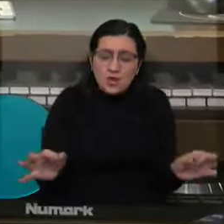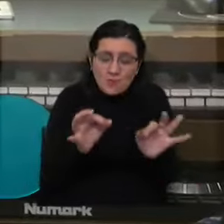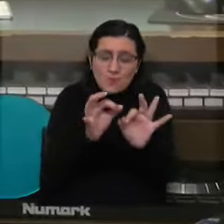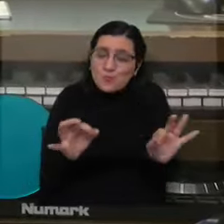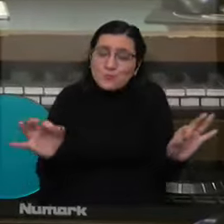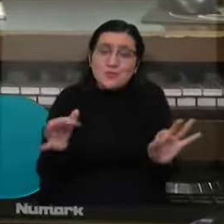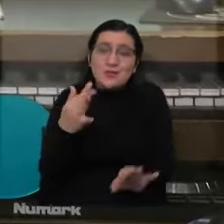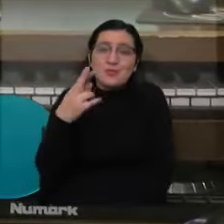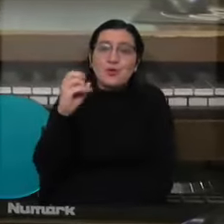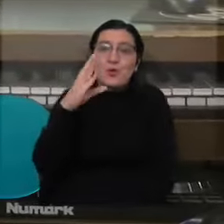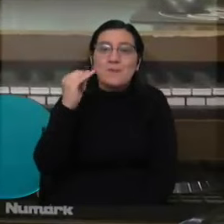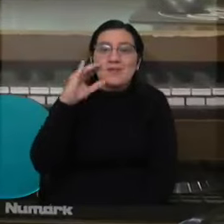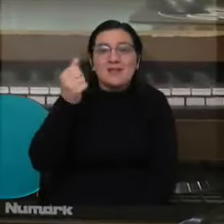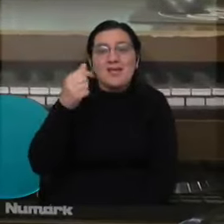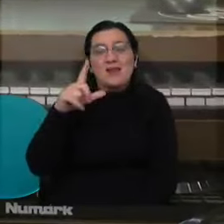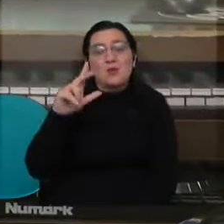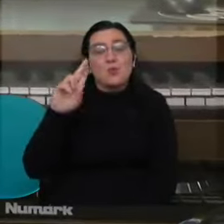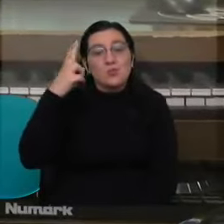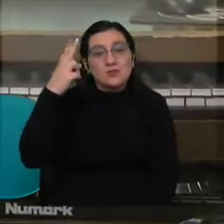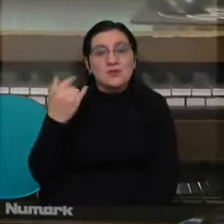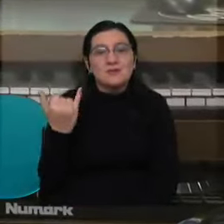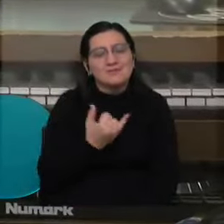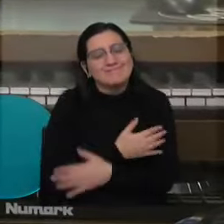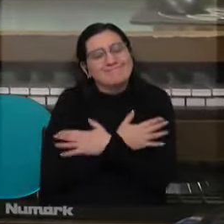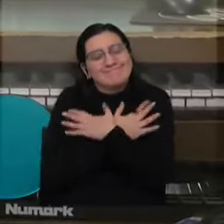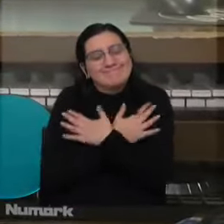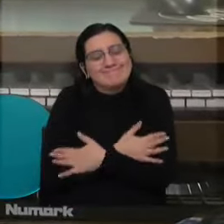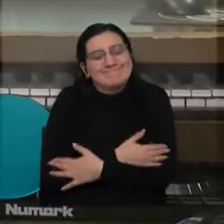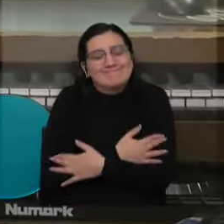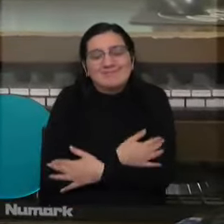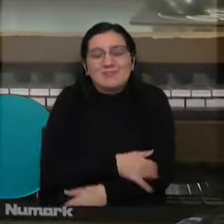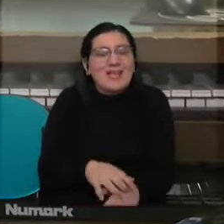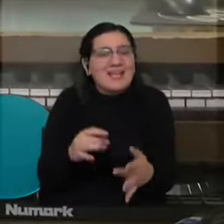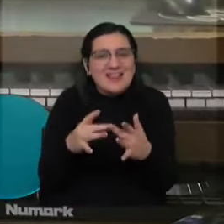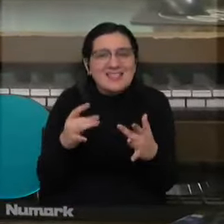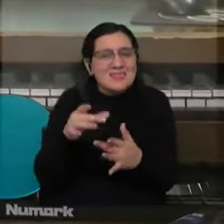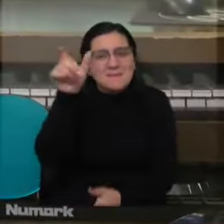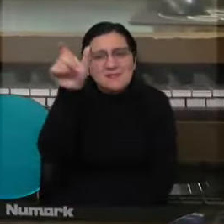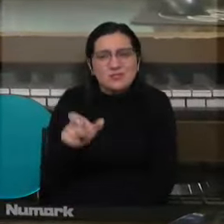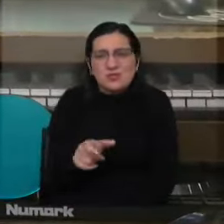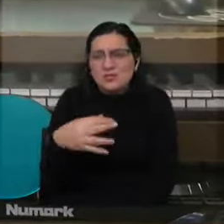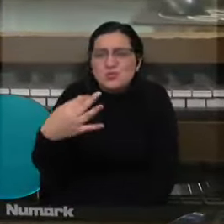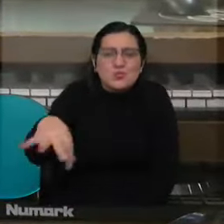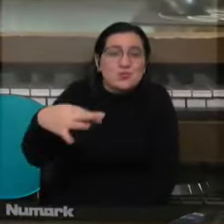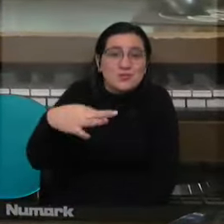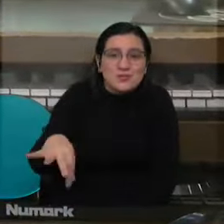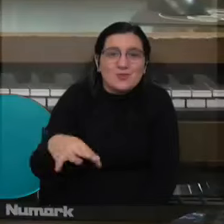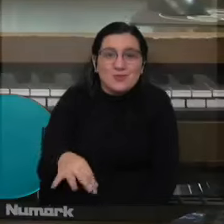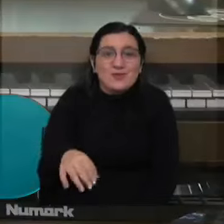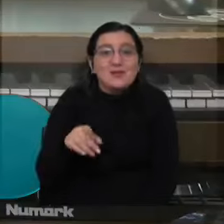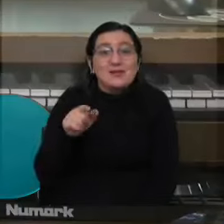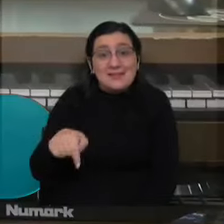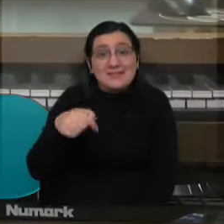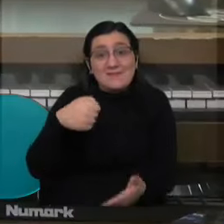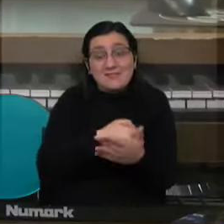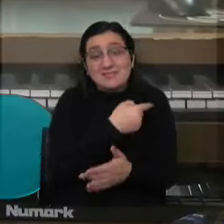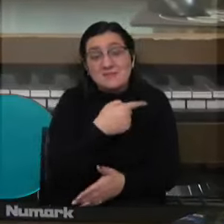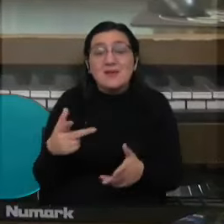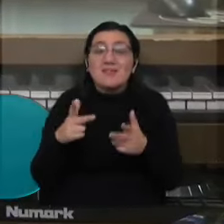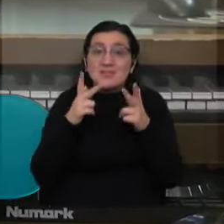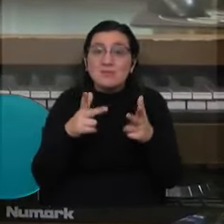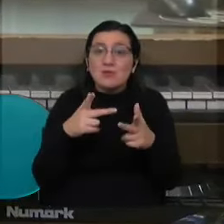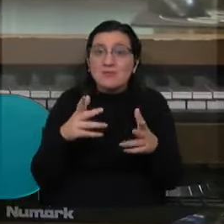tropical uruguaya tiene una calidez eh Y una calidad de persona que lo hace único él este fin de semana dijimos que